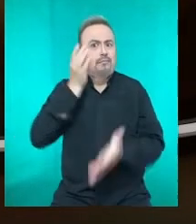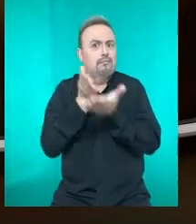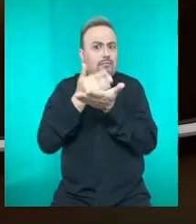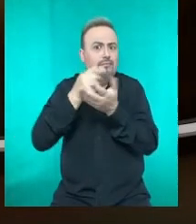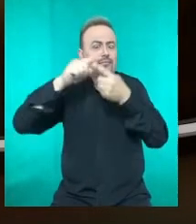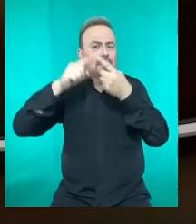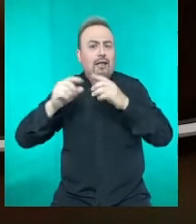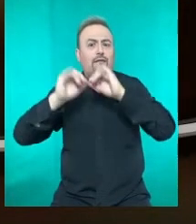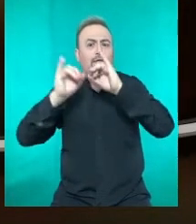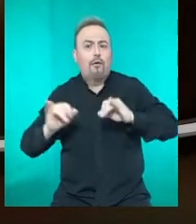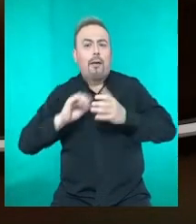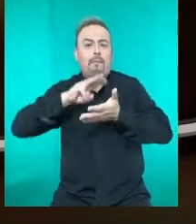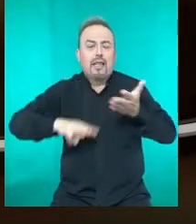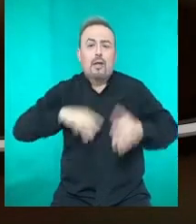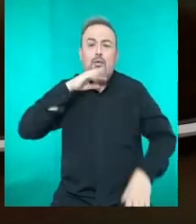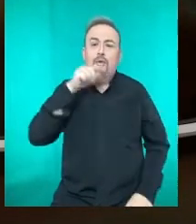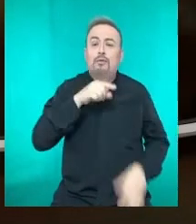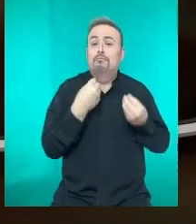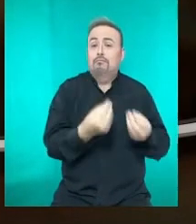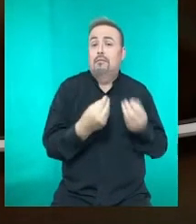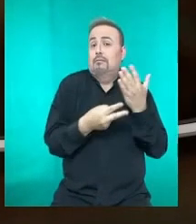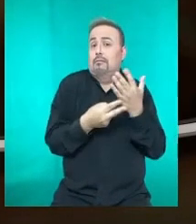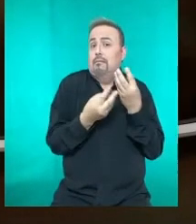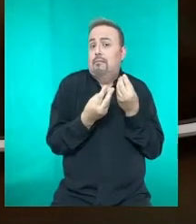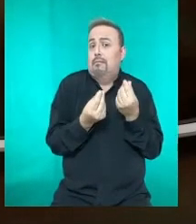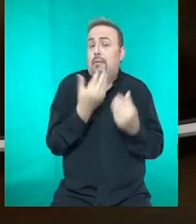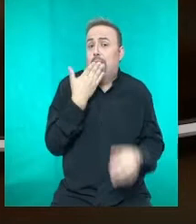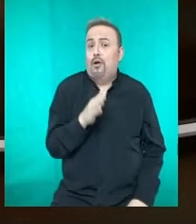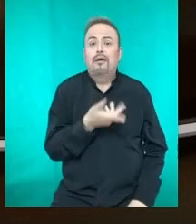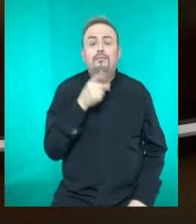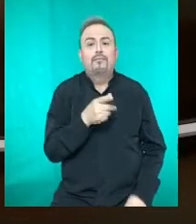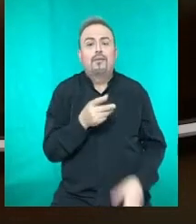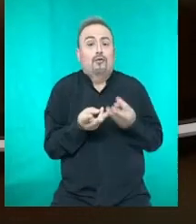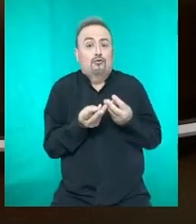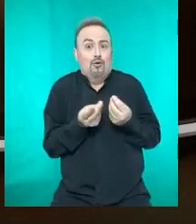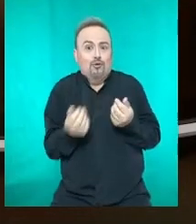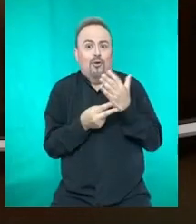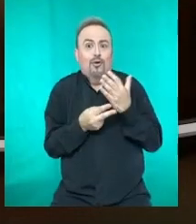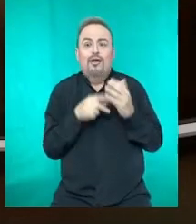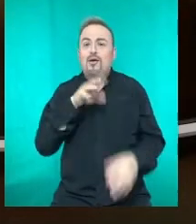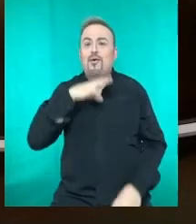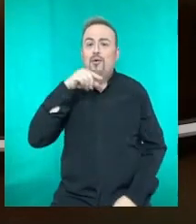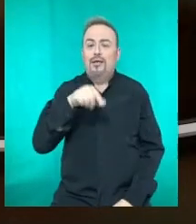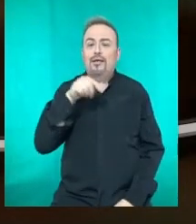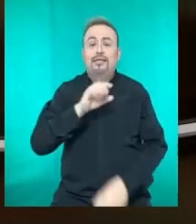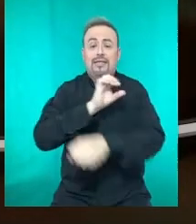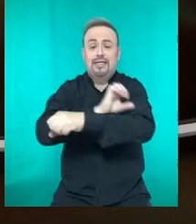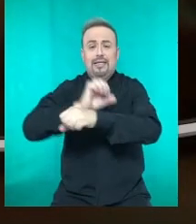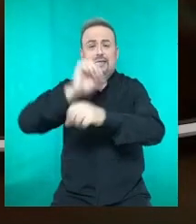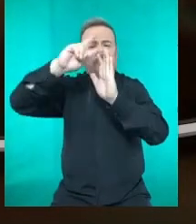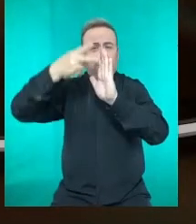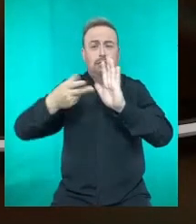geometrías, sistemas y materiales para entregar una solución tecnológica. Dentro de esas soluciones tecnológicas está el uso de la energía